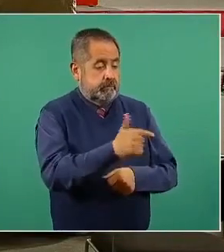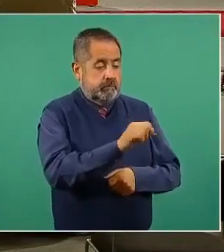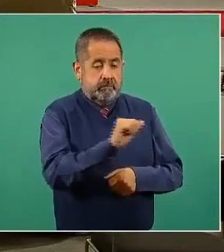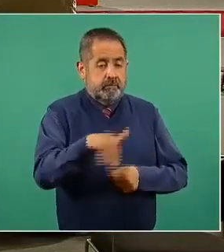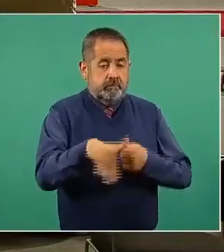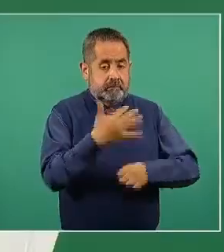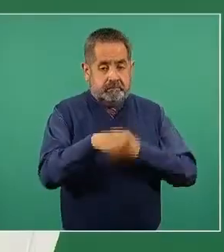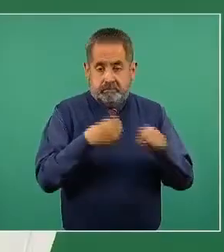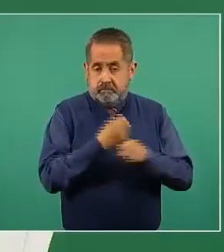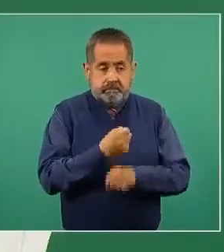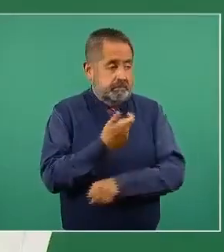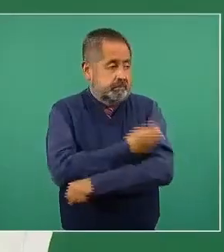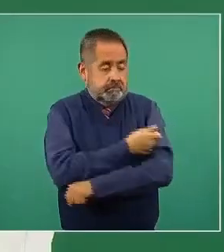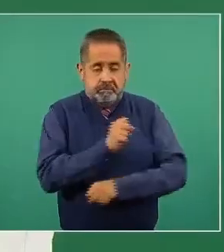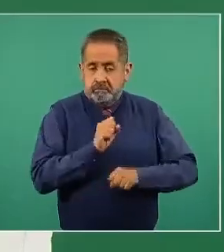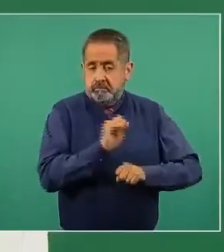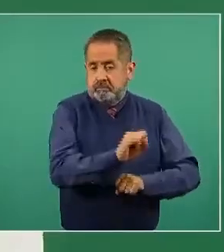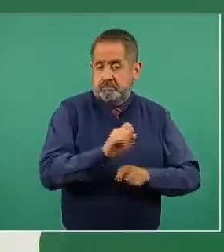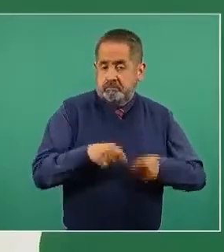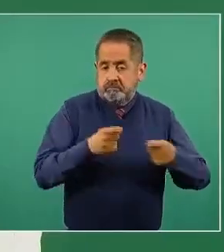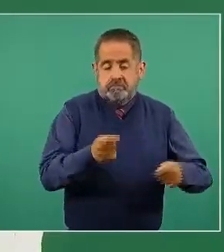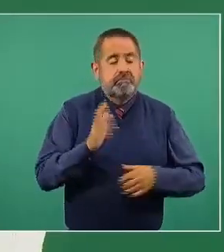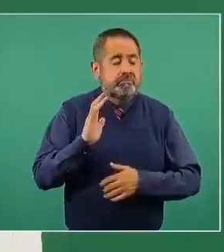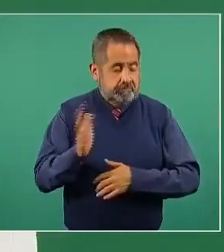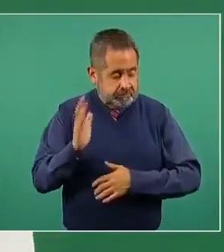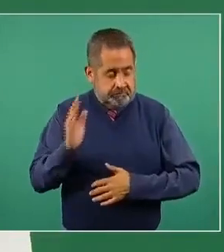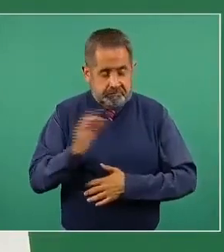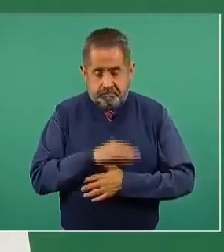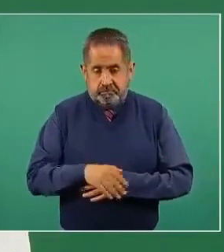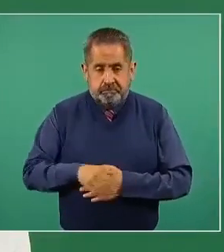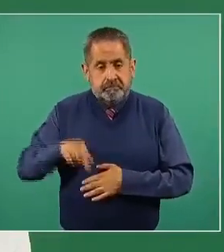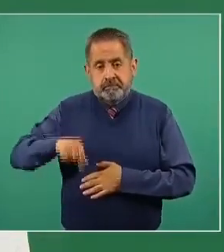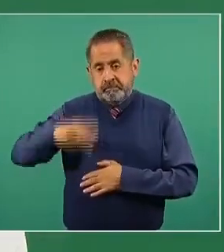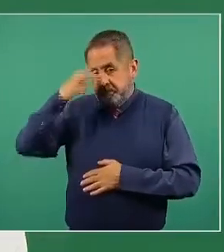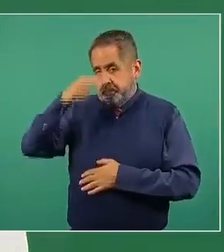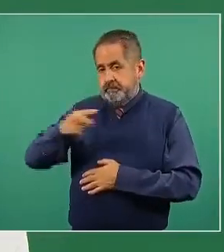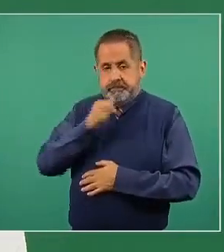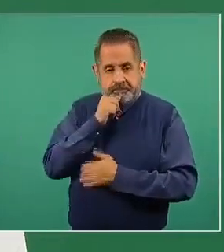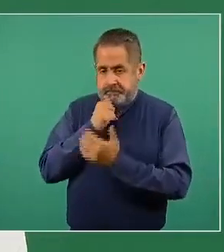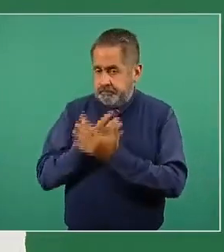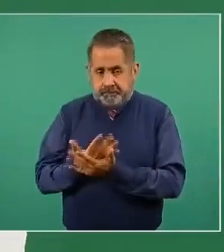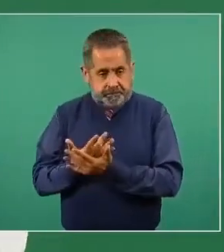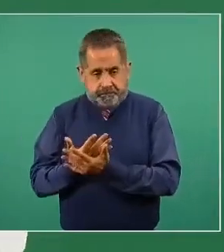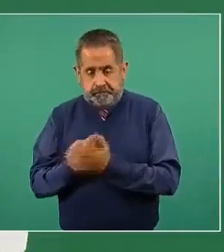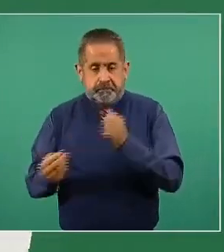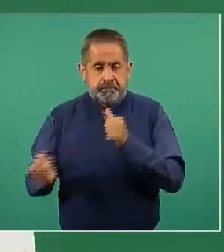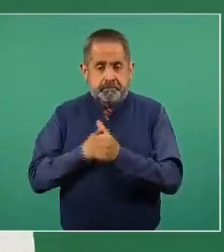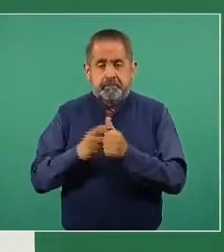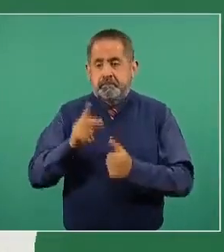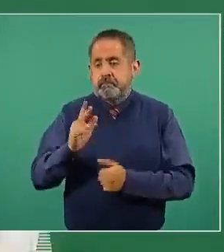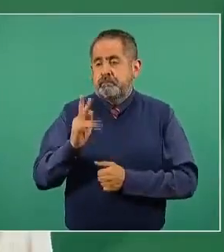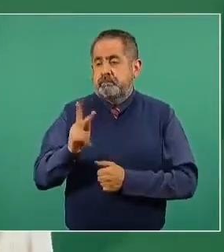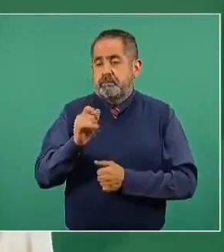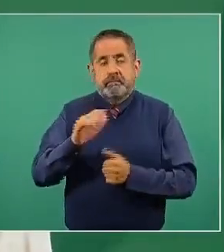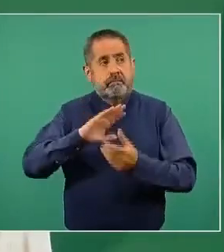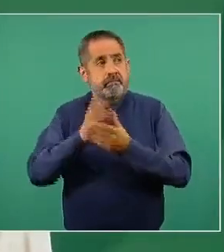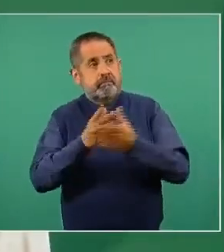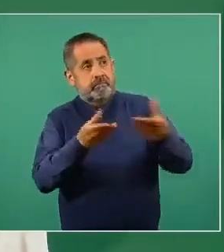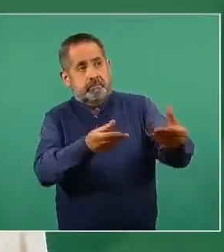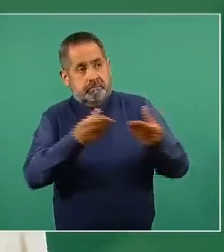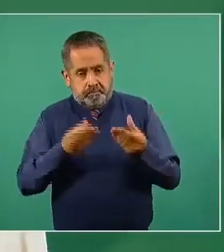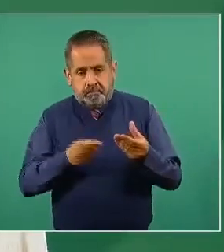a 15 años de edad. En México estamos en espera de que Pfizer integre su expediente, lo